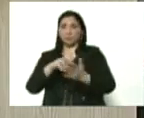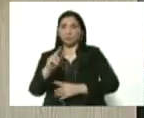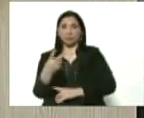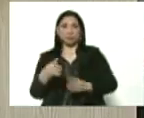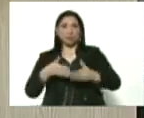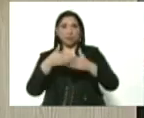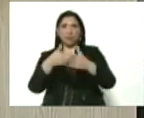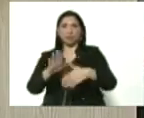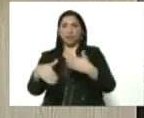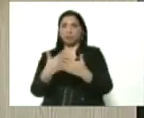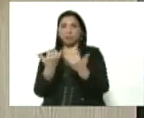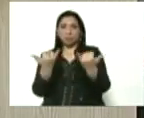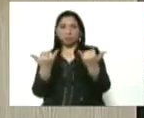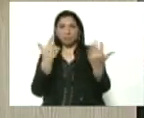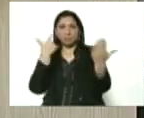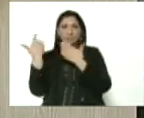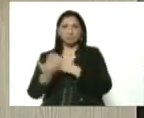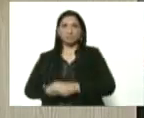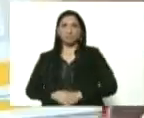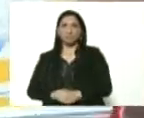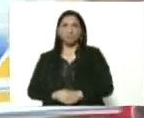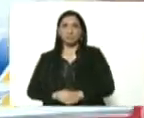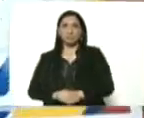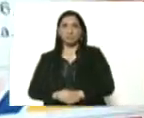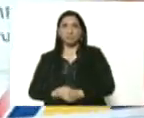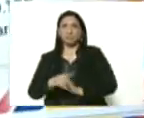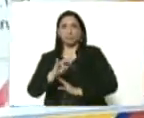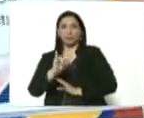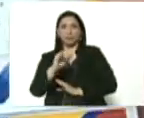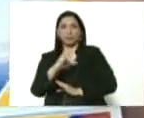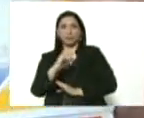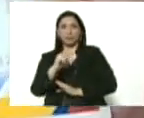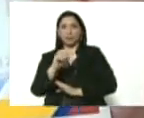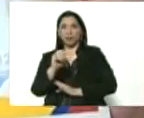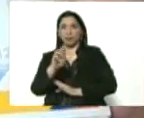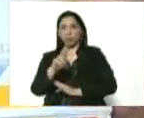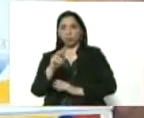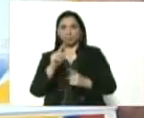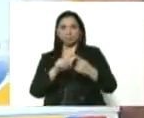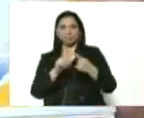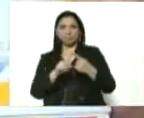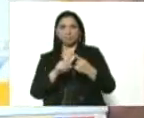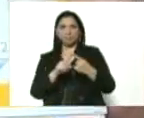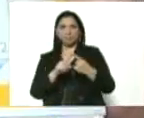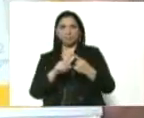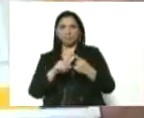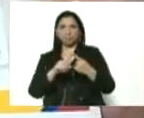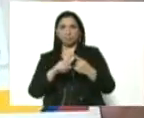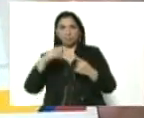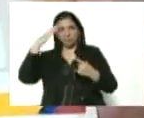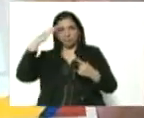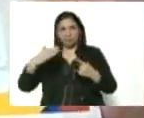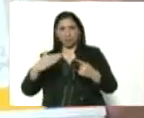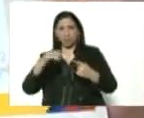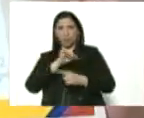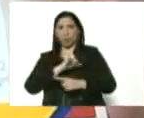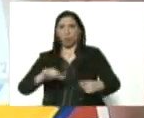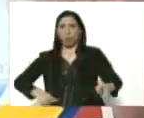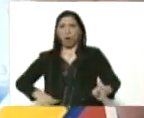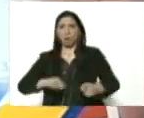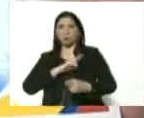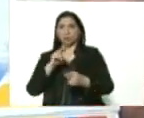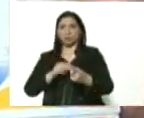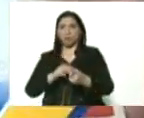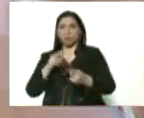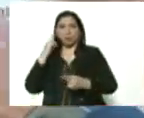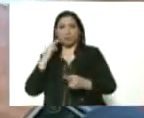Capturados hasta este momento, Víctor Alejandro Pimienta Salazar, capitán de la Guardia Nacional, desertor,